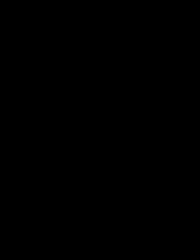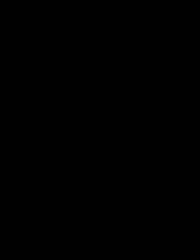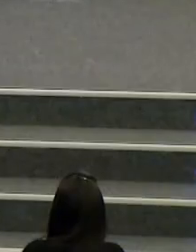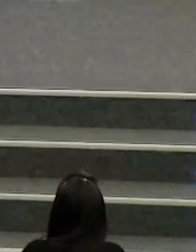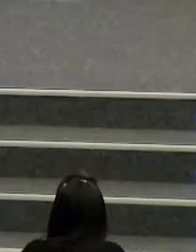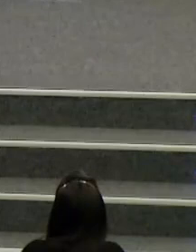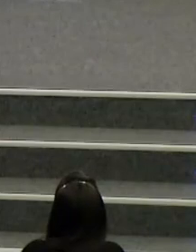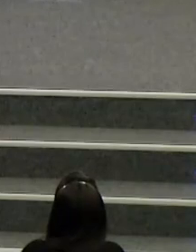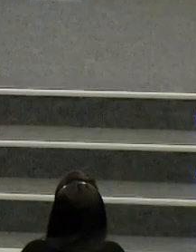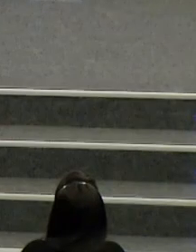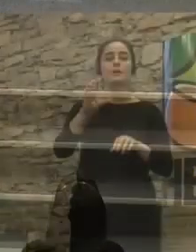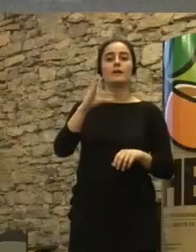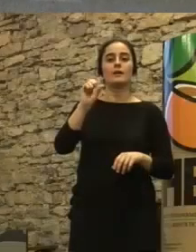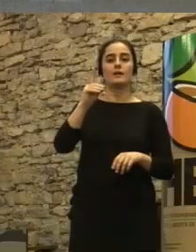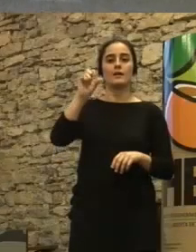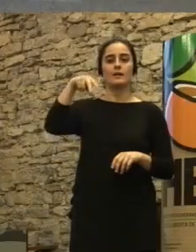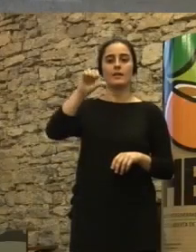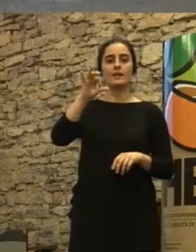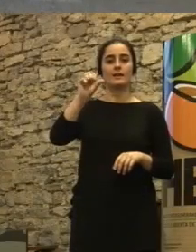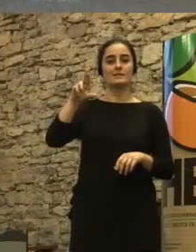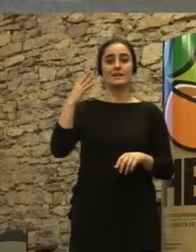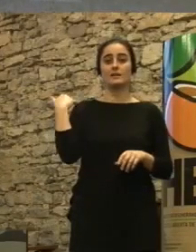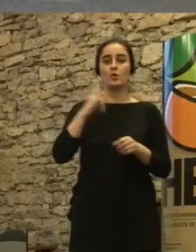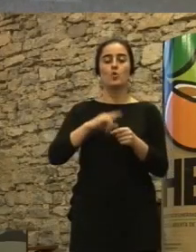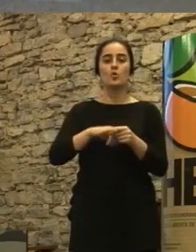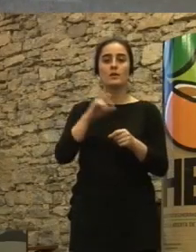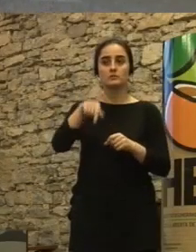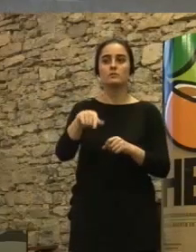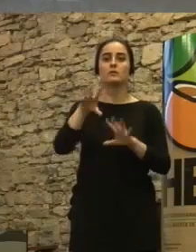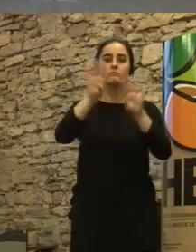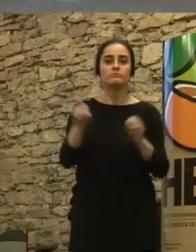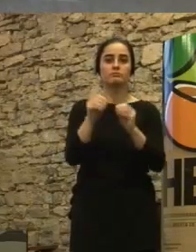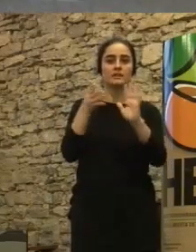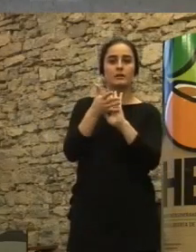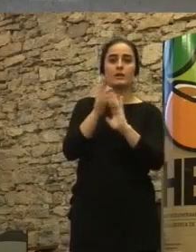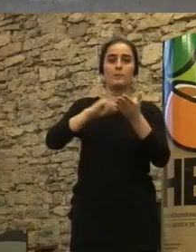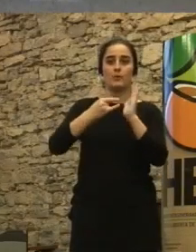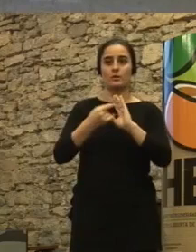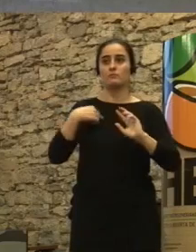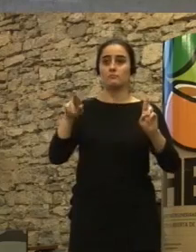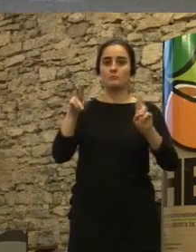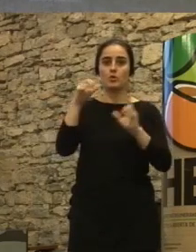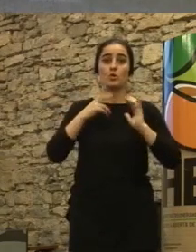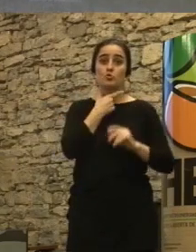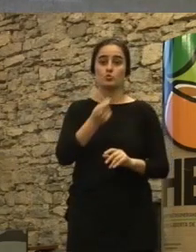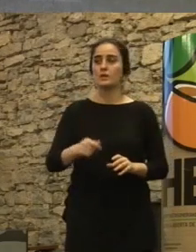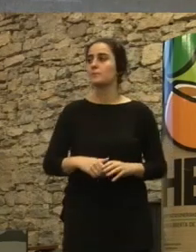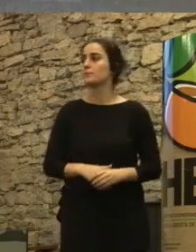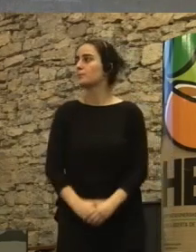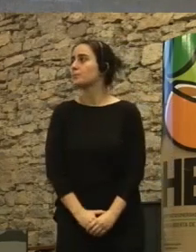que le hicimos en Cadena Servitoria el lunes, en el que ella resume y explica un poquito este proyecto. Así que bueno, espero que os guste.